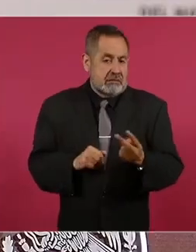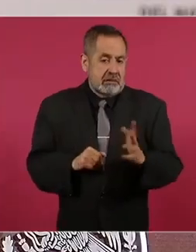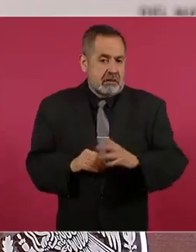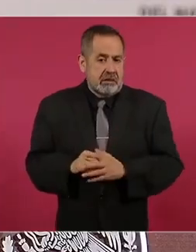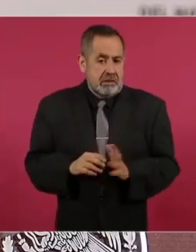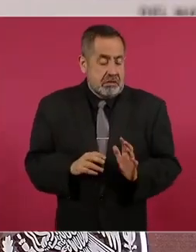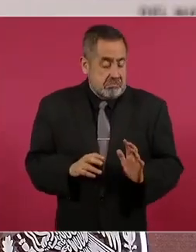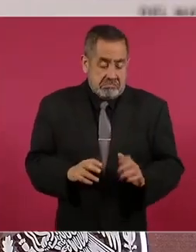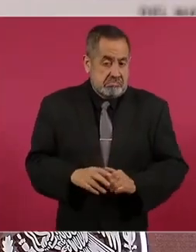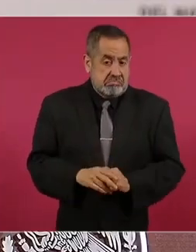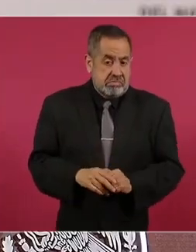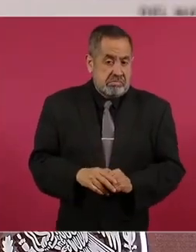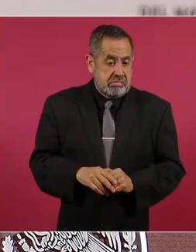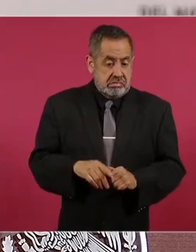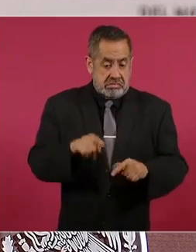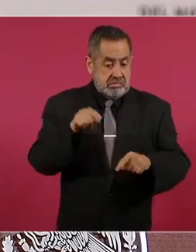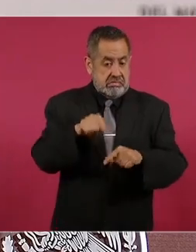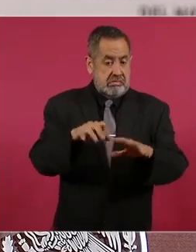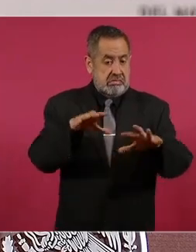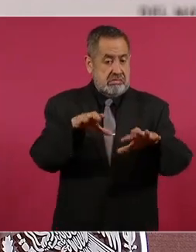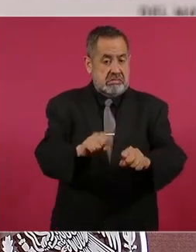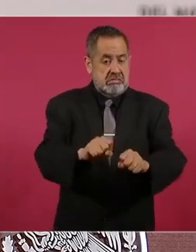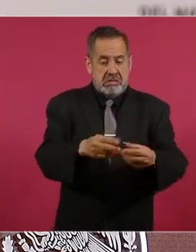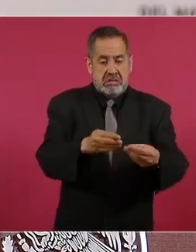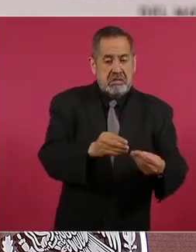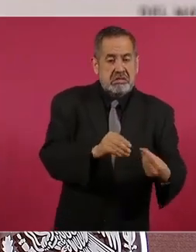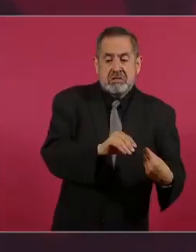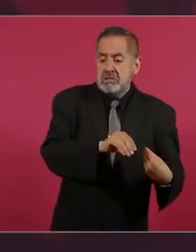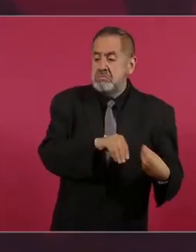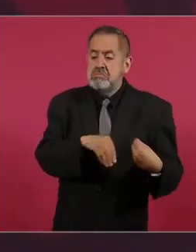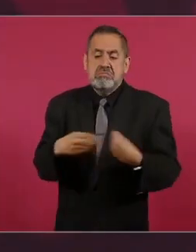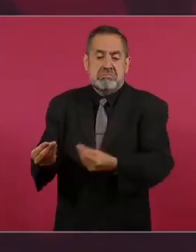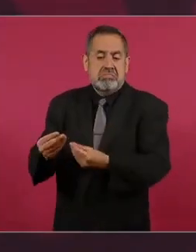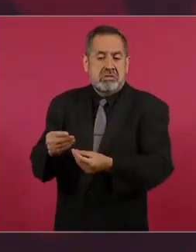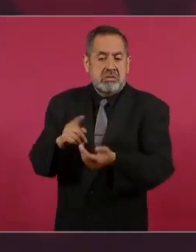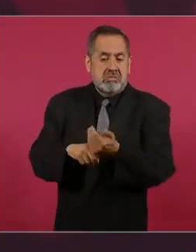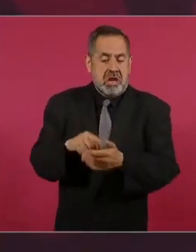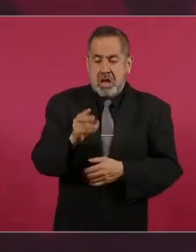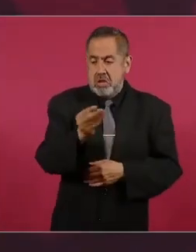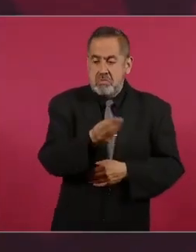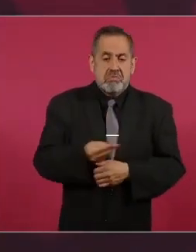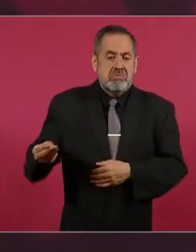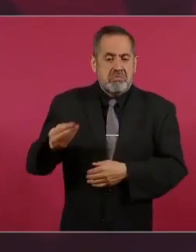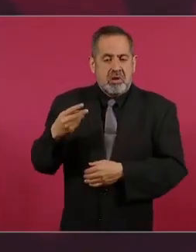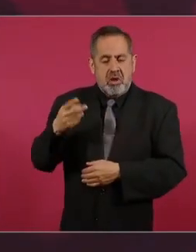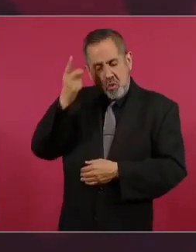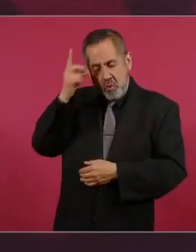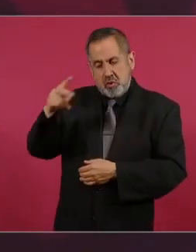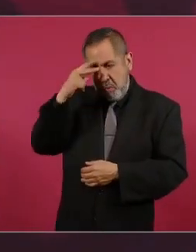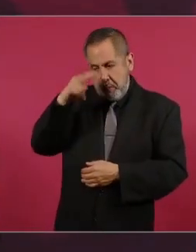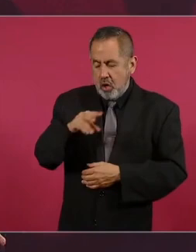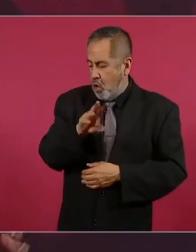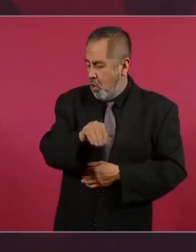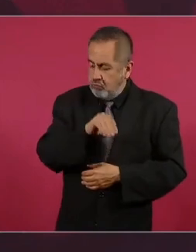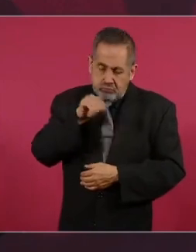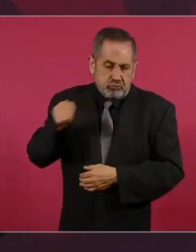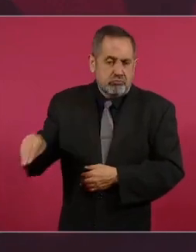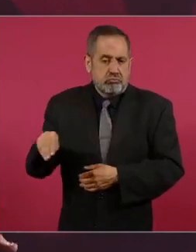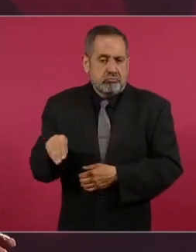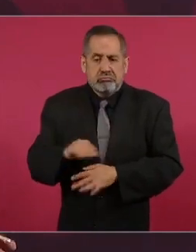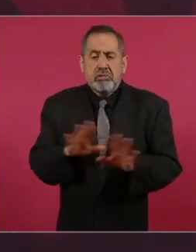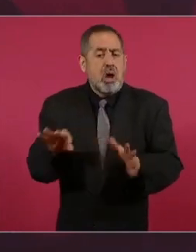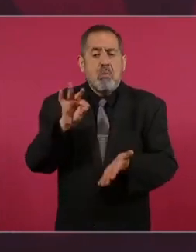se les pasaran, fueran trasladadas, transferidas a México.